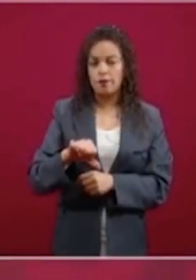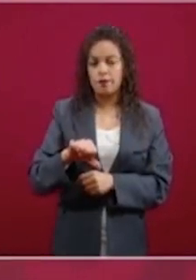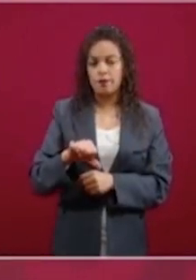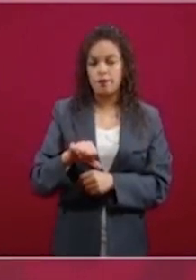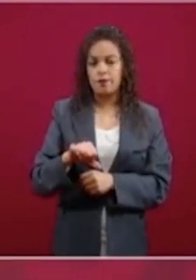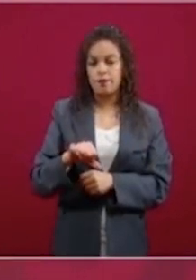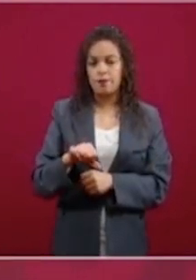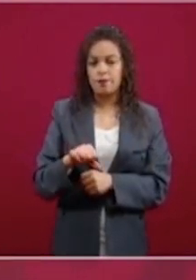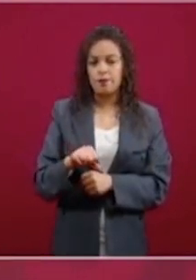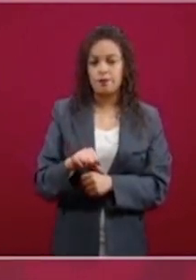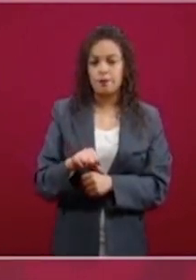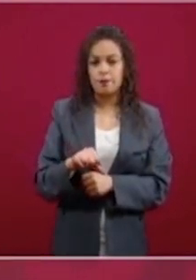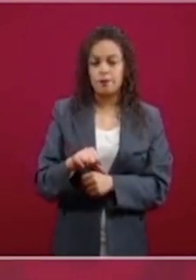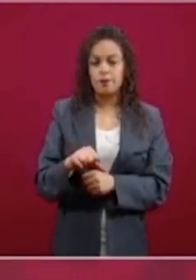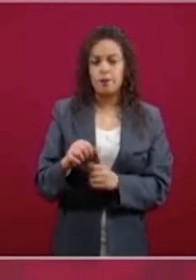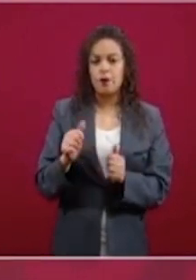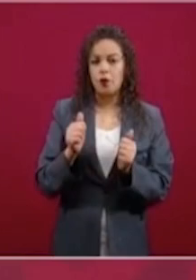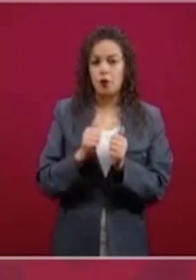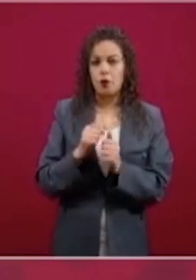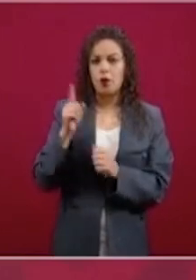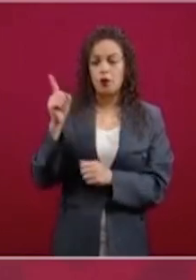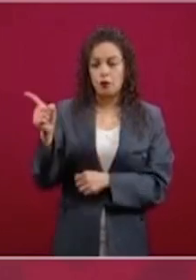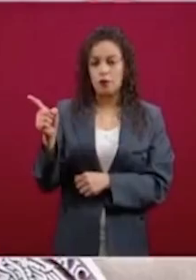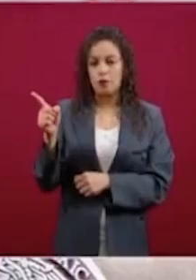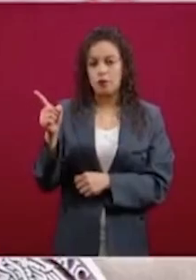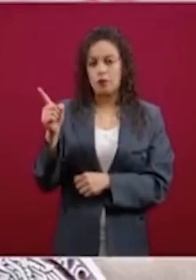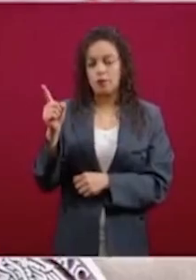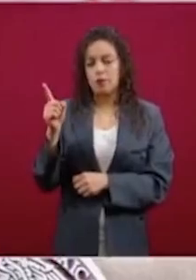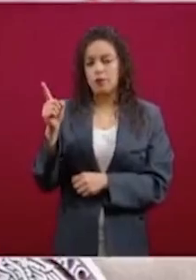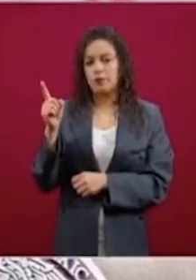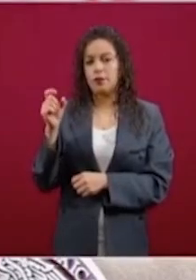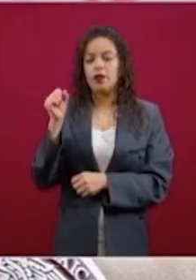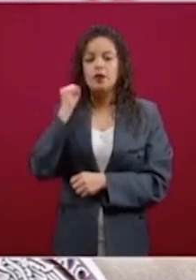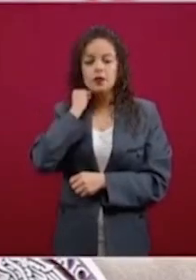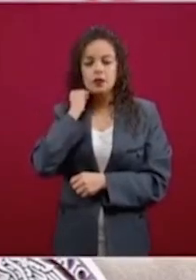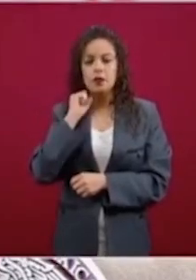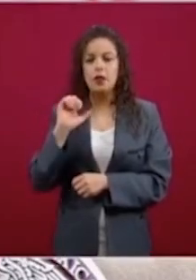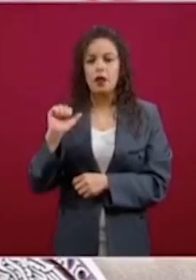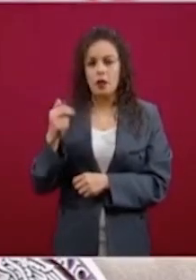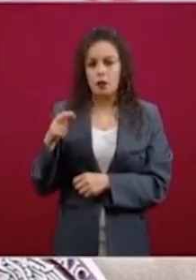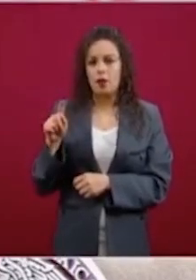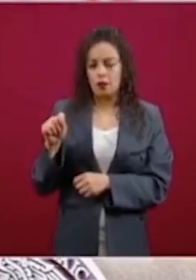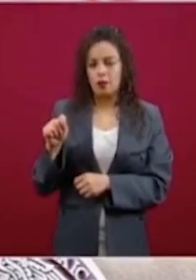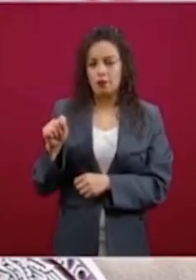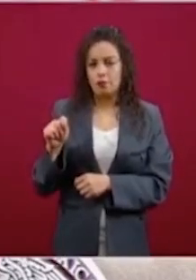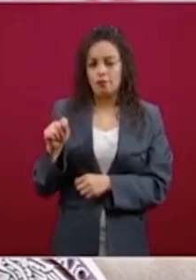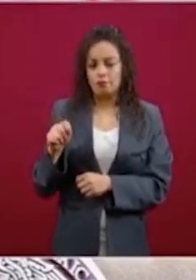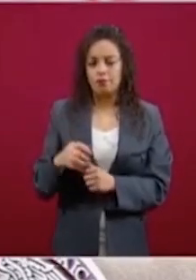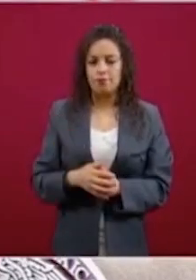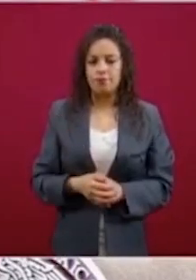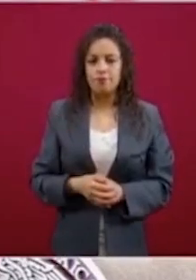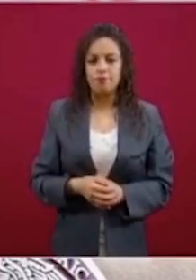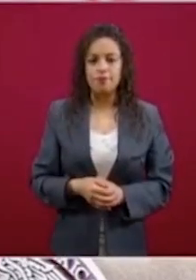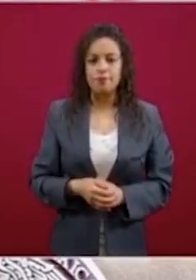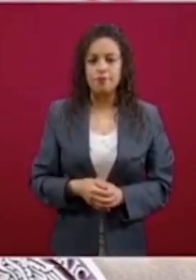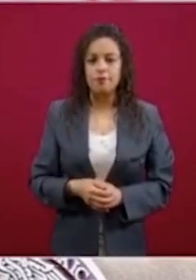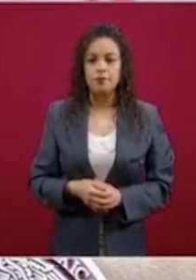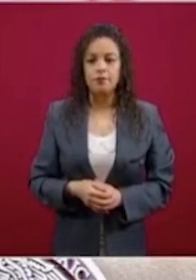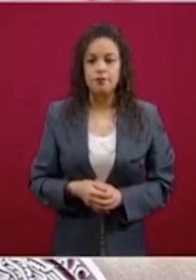el senador Agüet, vamos a reunirnos. También nos va a hacer una